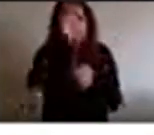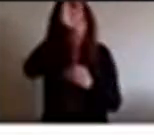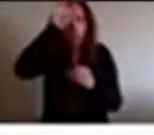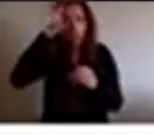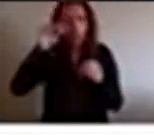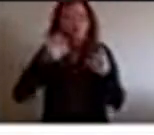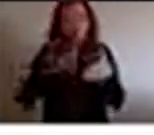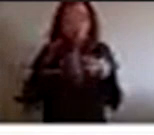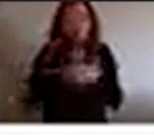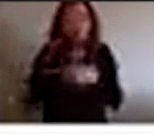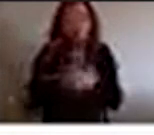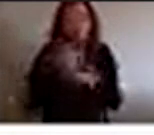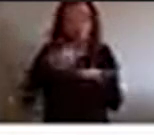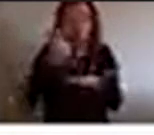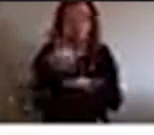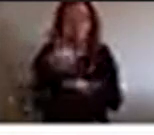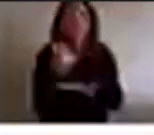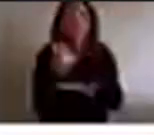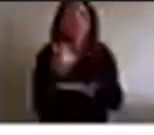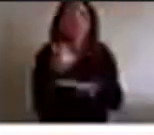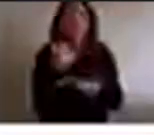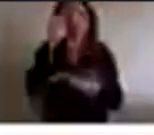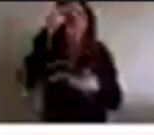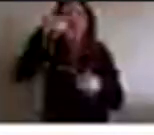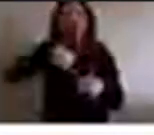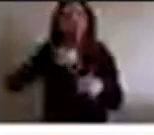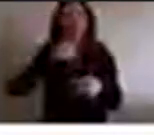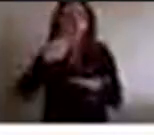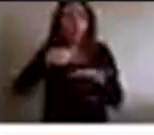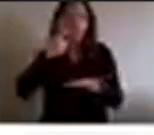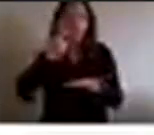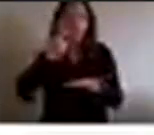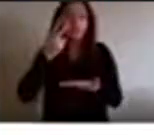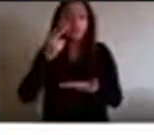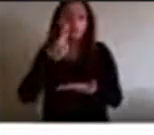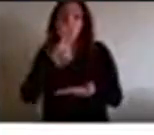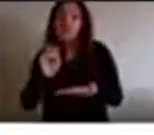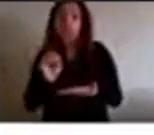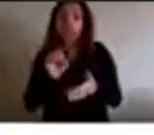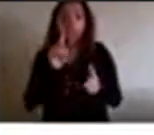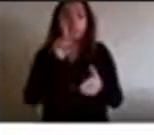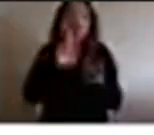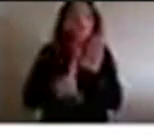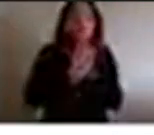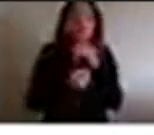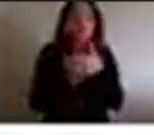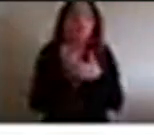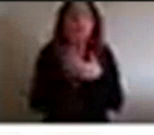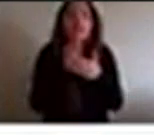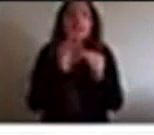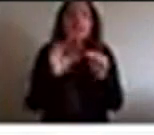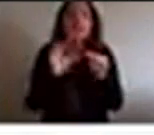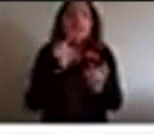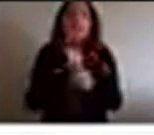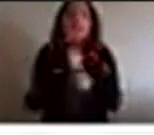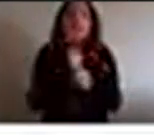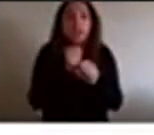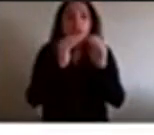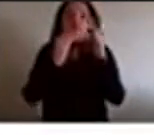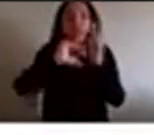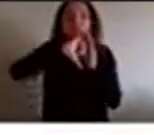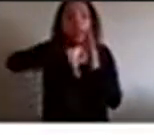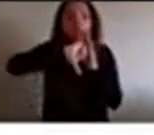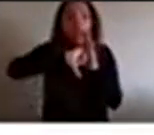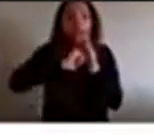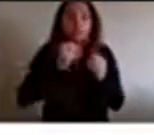2012. Nosotros tenemos desde abril de este año 2020 una ley de teletrabajo. La ley de teletrabajo tiene muchísimas virtudes. Es un tipo de